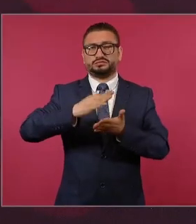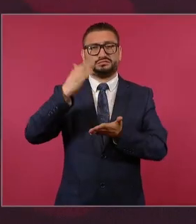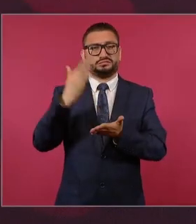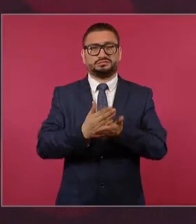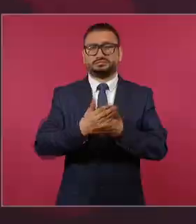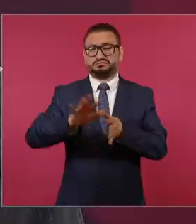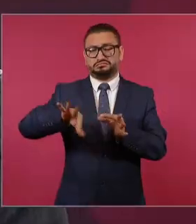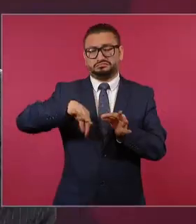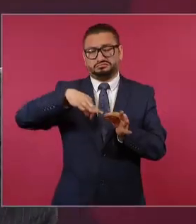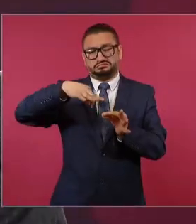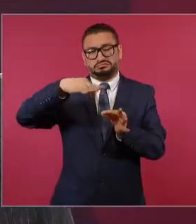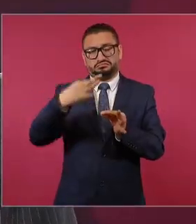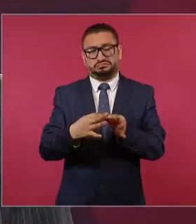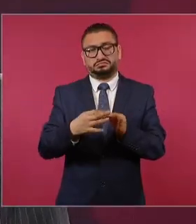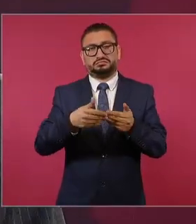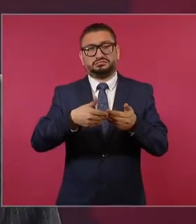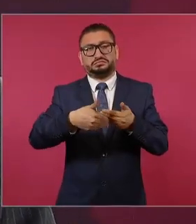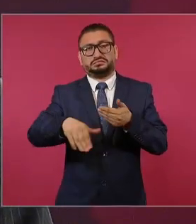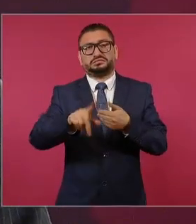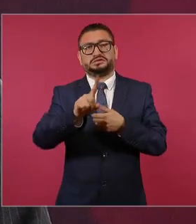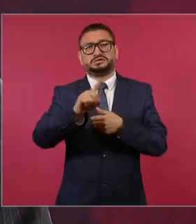en 100 días.